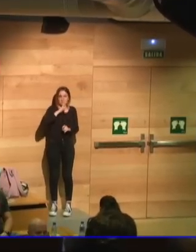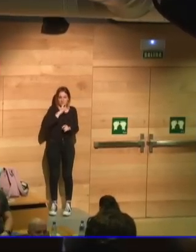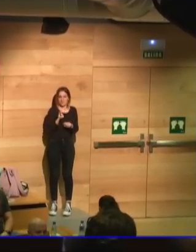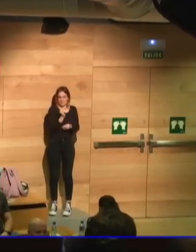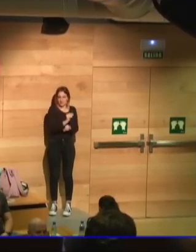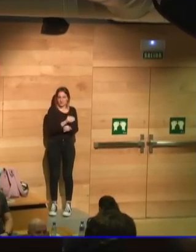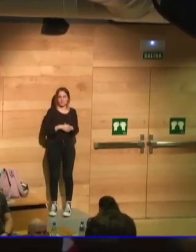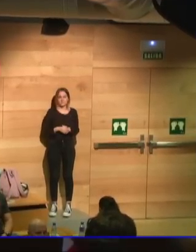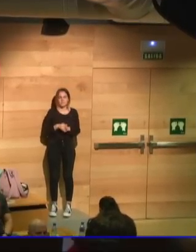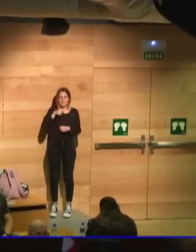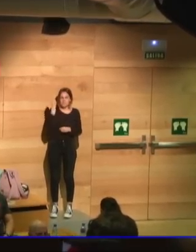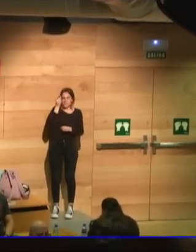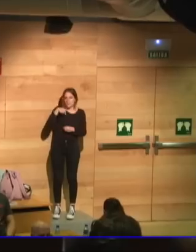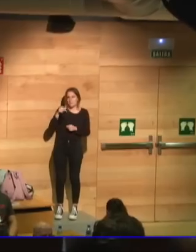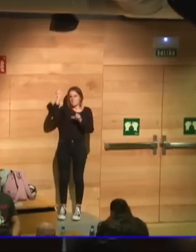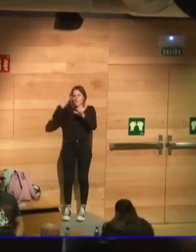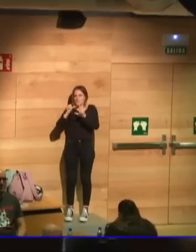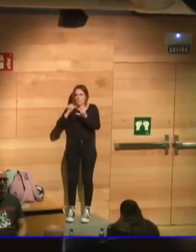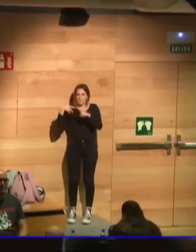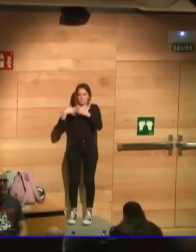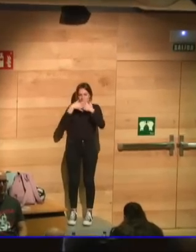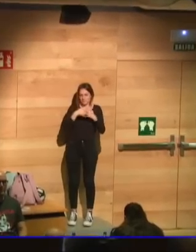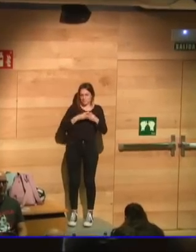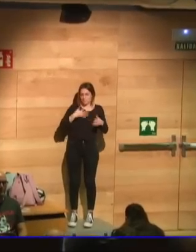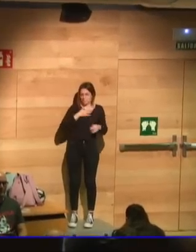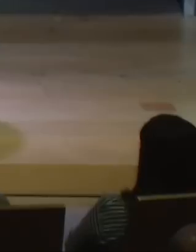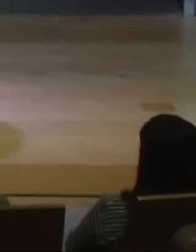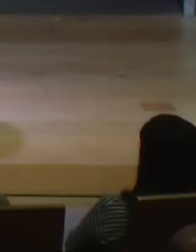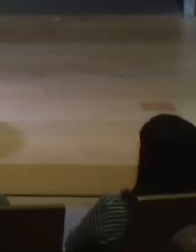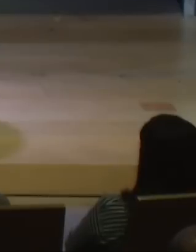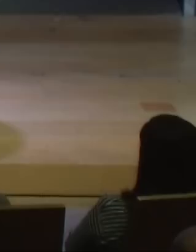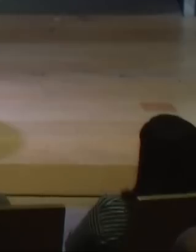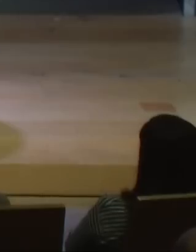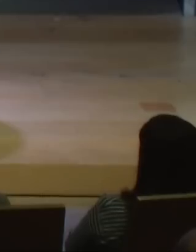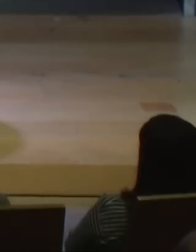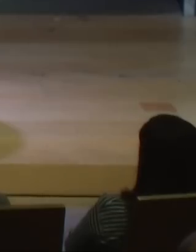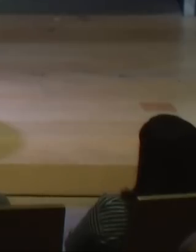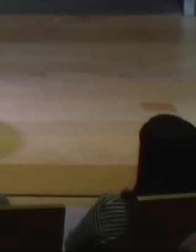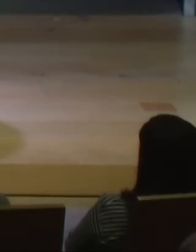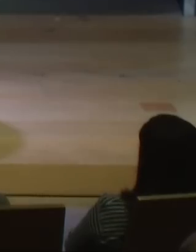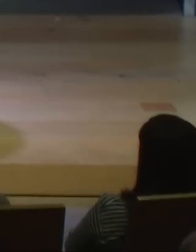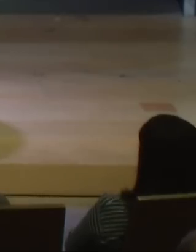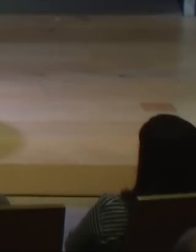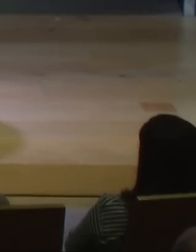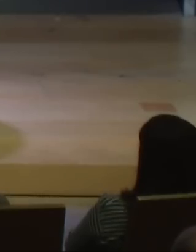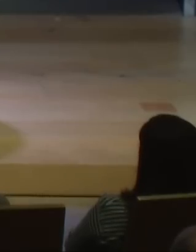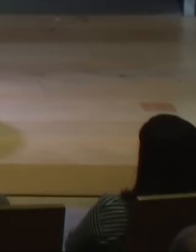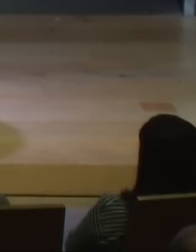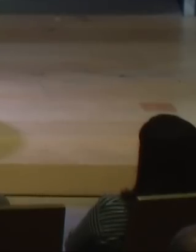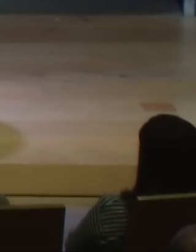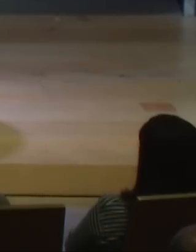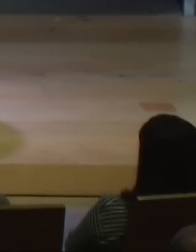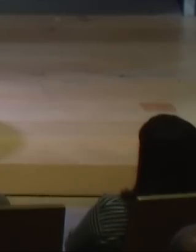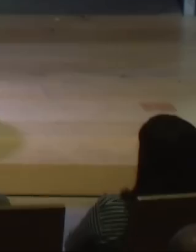Y también piensa, vamos a hacer una película americana. Precisamente para hablar de eso que hablaba, que nos decía antes Juan, de esa industria